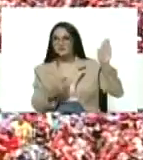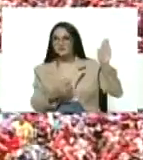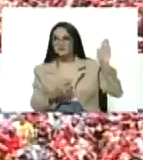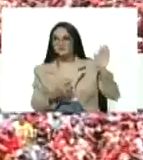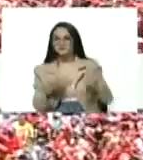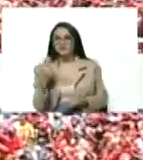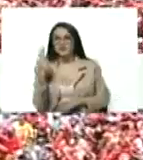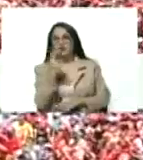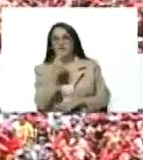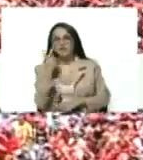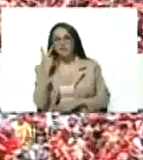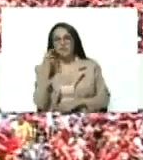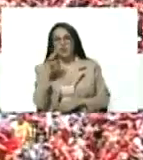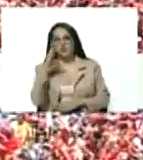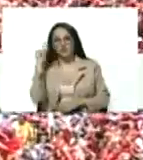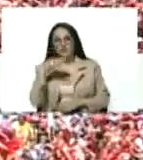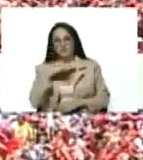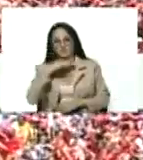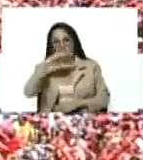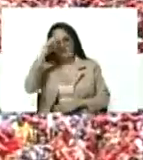Juro por el Dios de mis padres.